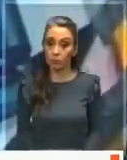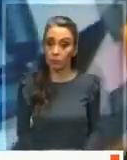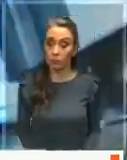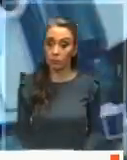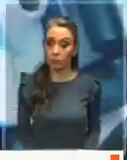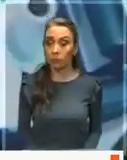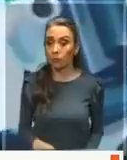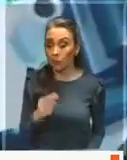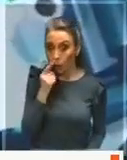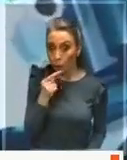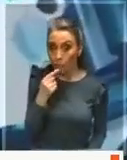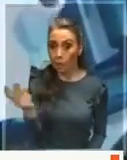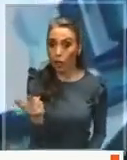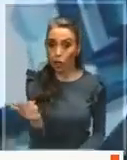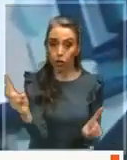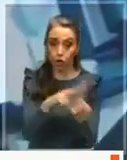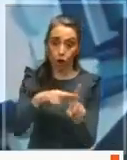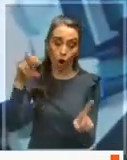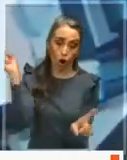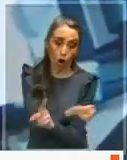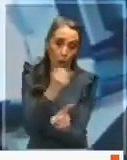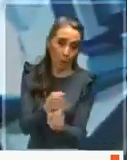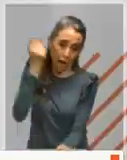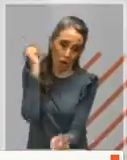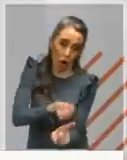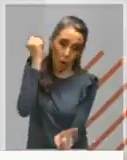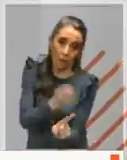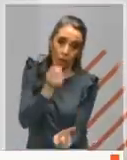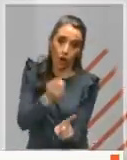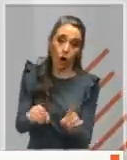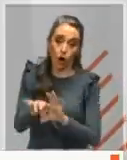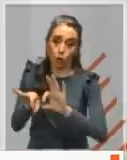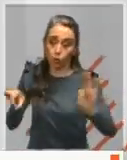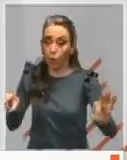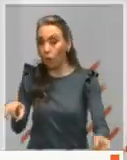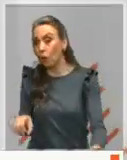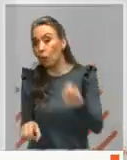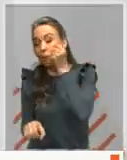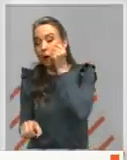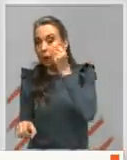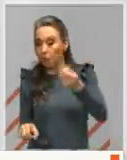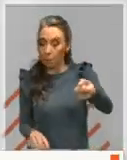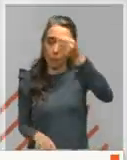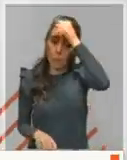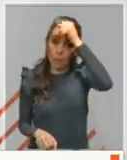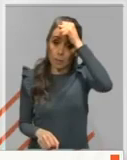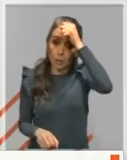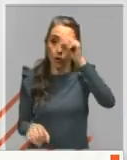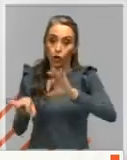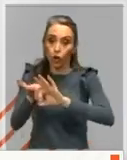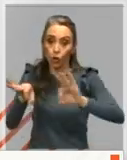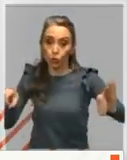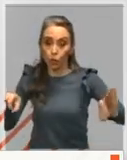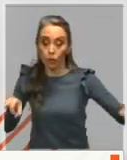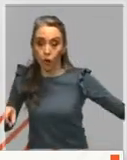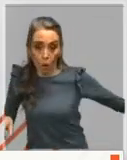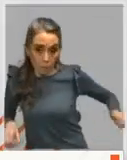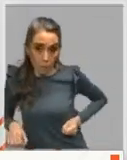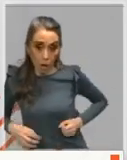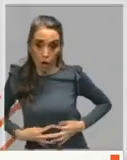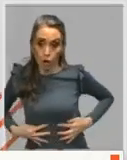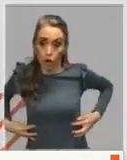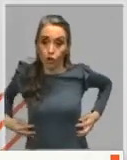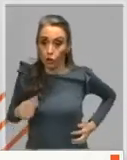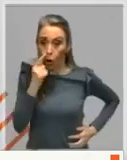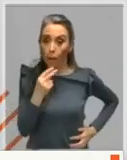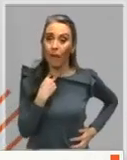Y en eso entre los dos empezaron a golpearla. Le dio con un tubo en la cara, en la frente, le dio con los tubos en las costillas. Claramente en el video